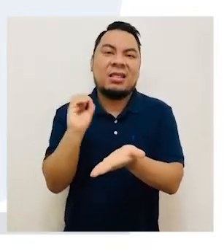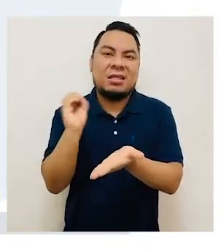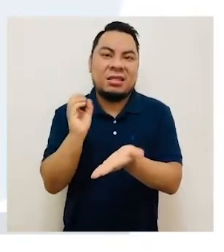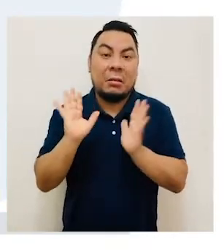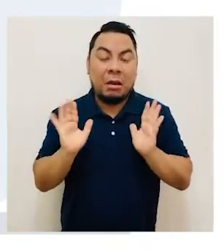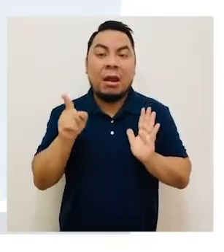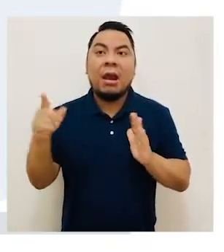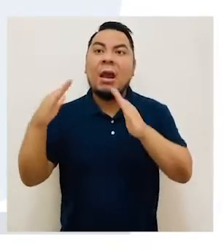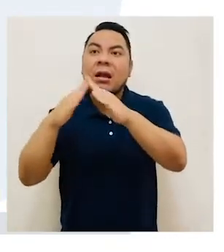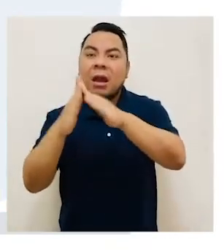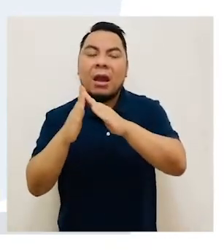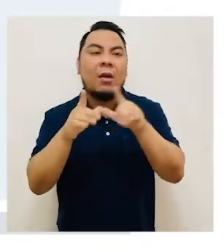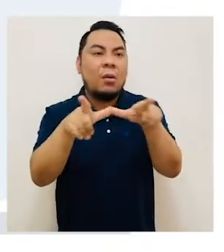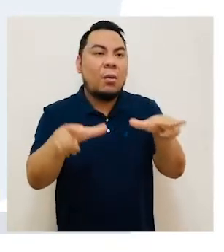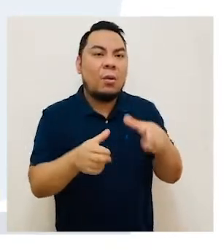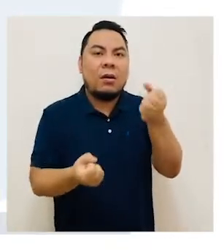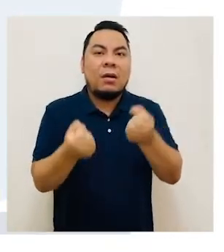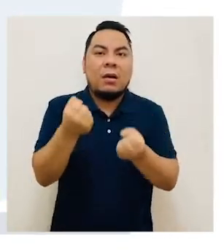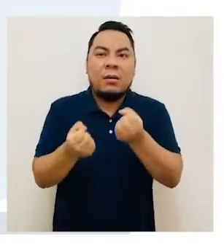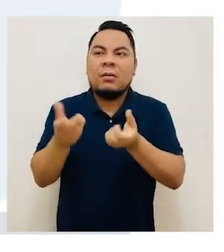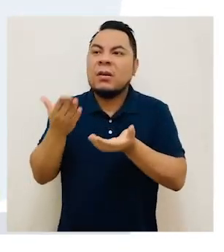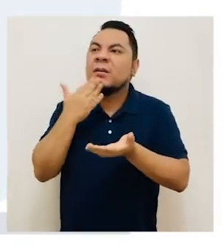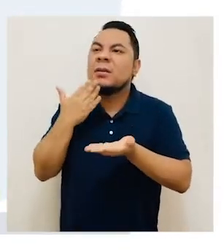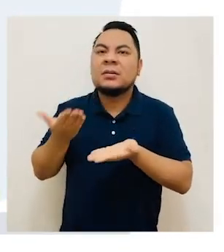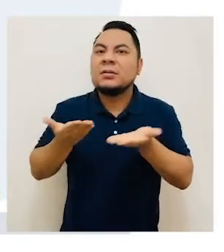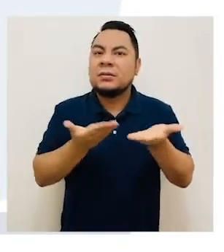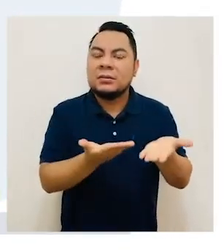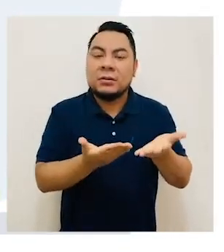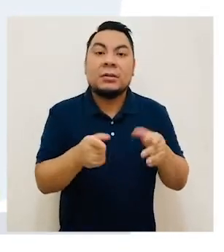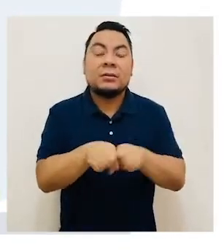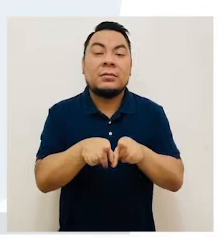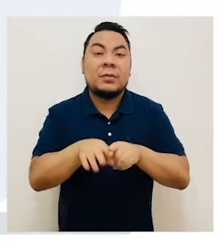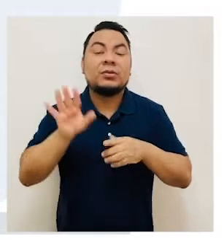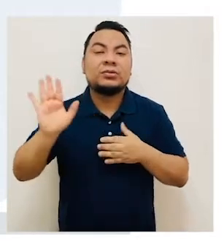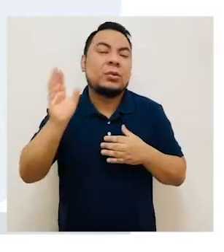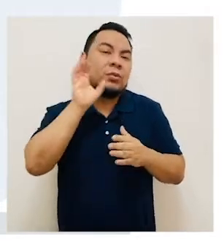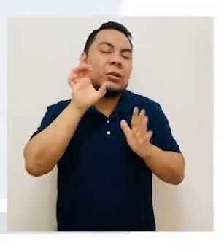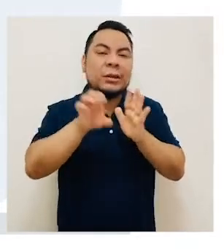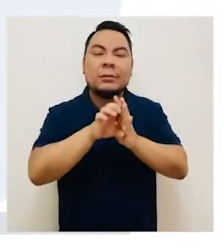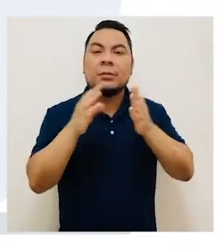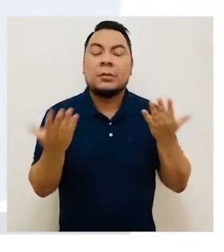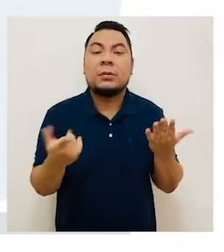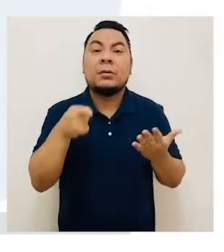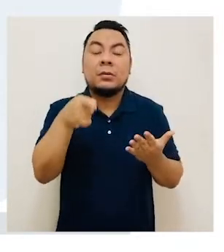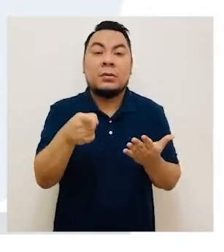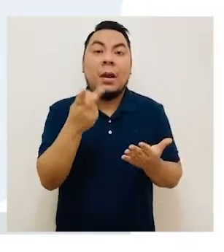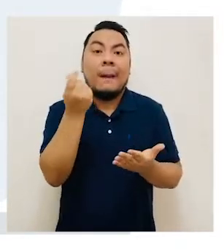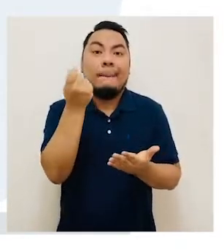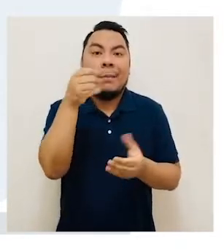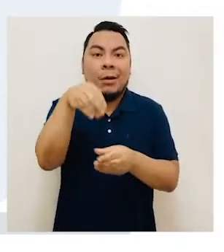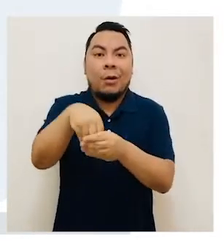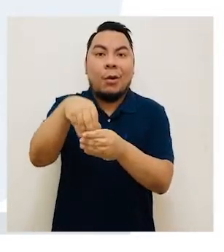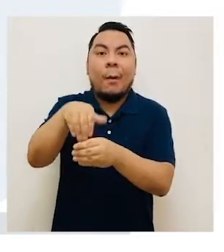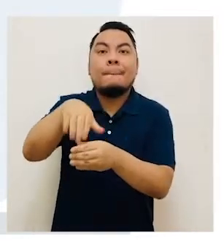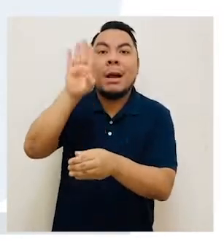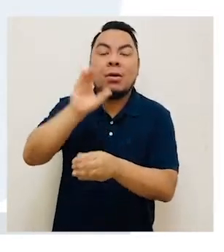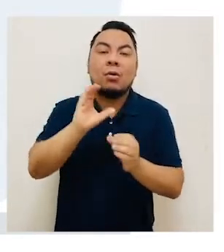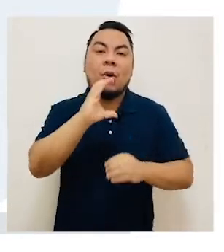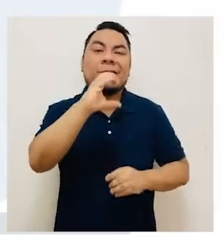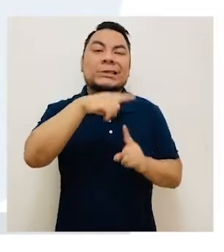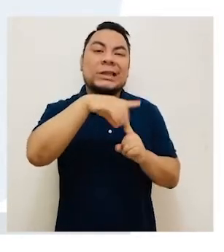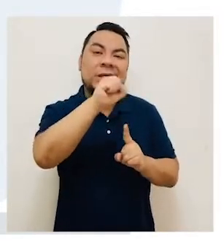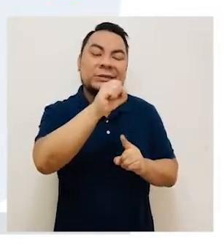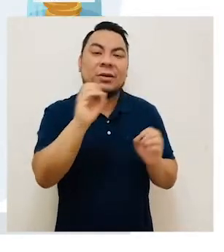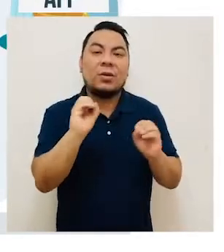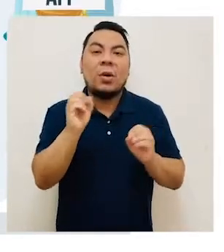en vida ha adquirido bienes, como una casa, un terreno, un auto. También cuando ha dejado derechos, por ejemplo, una cuenta de ahorro,